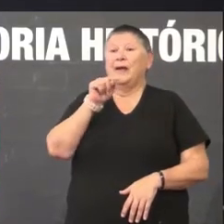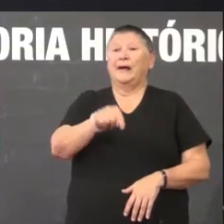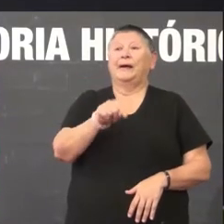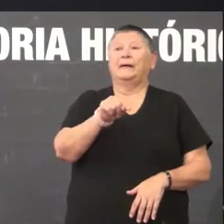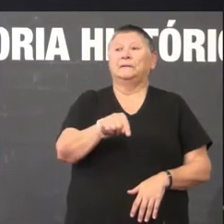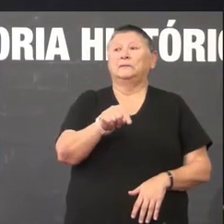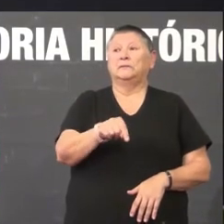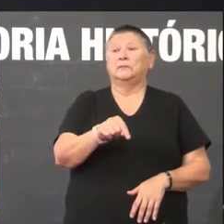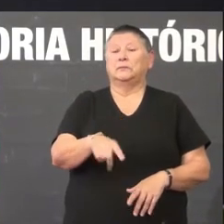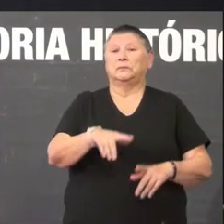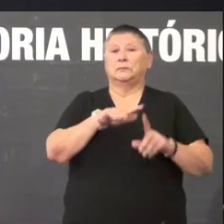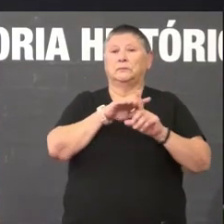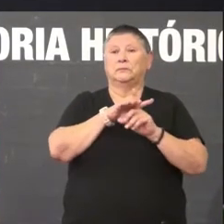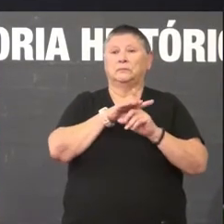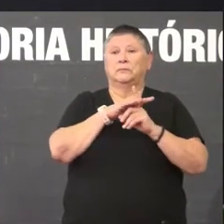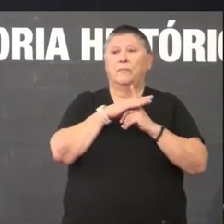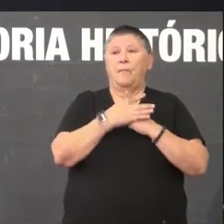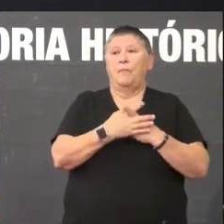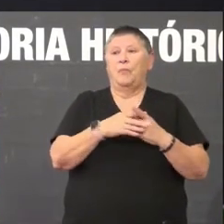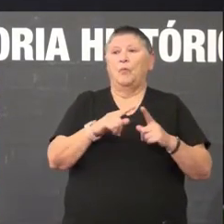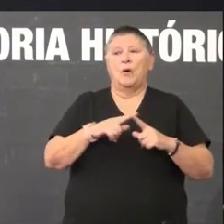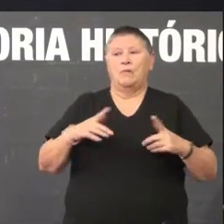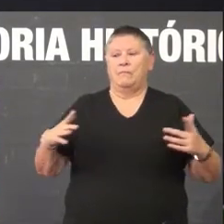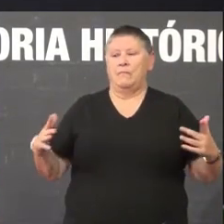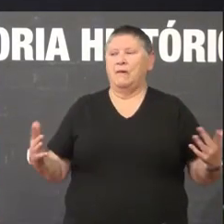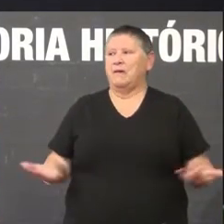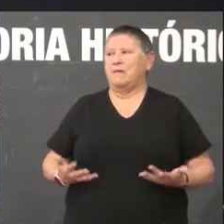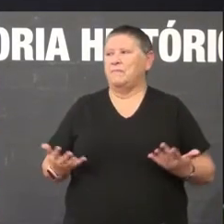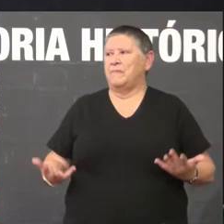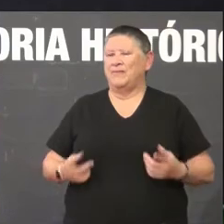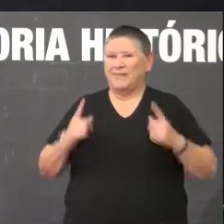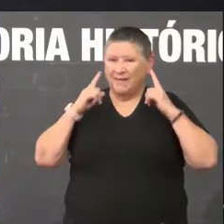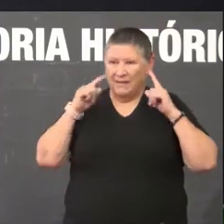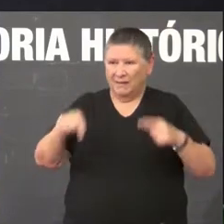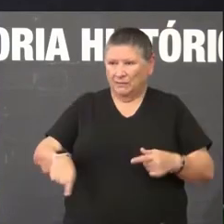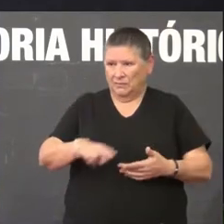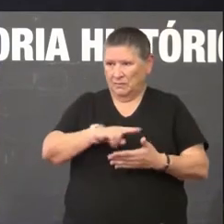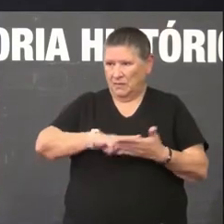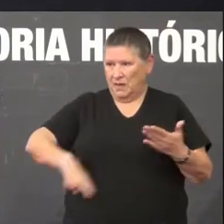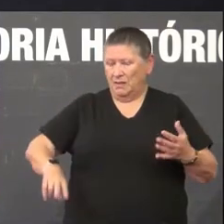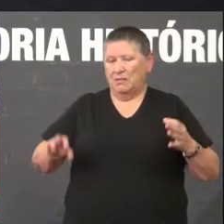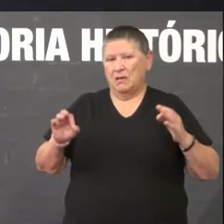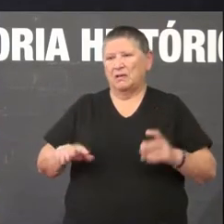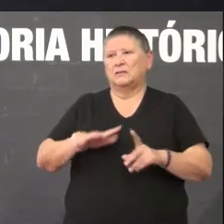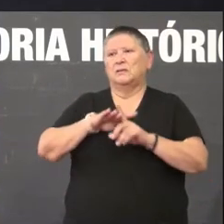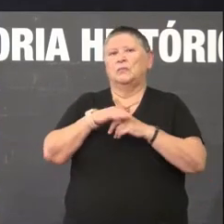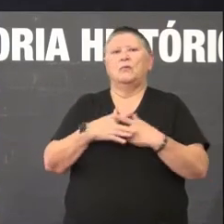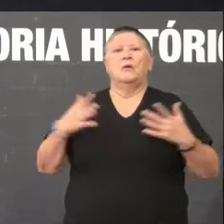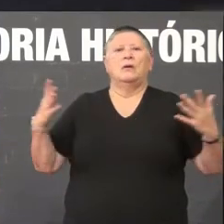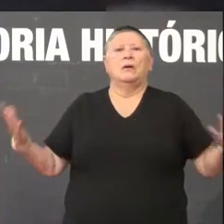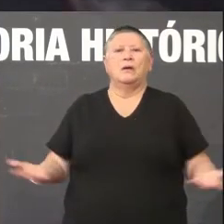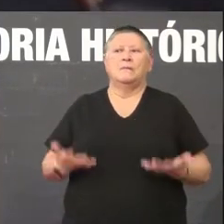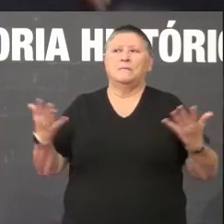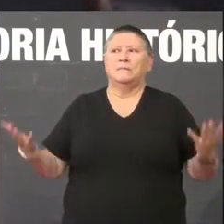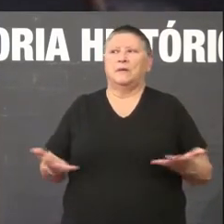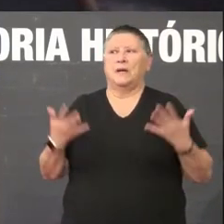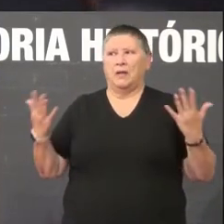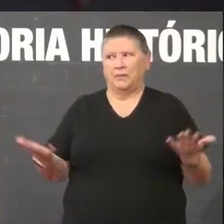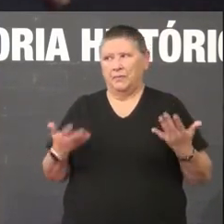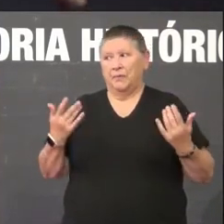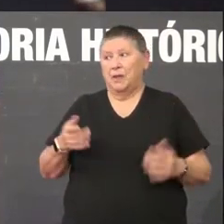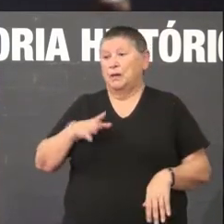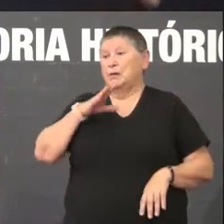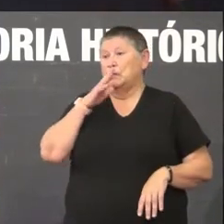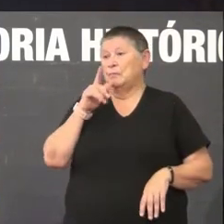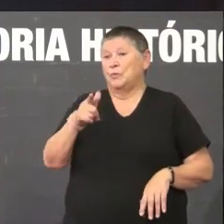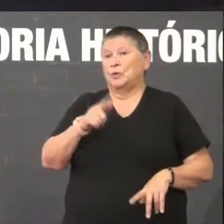unha situación de emerxencia. No caso de Galicia, unha situación de emerxencia. E, polo tanto,